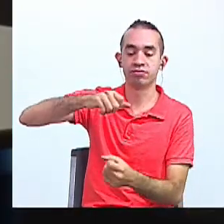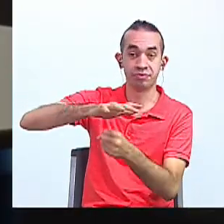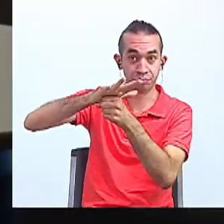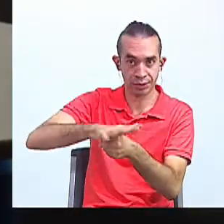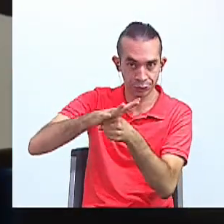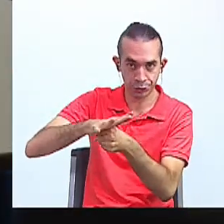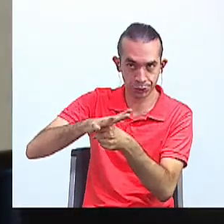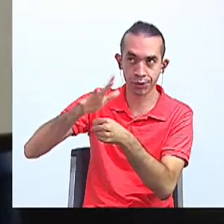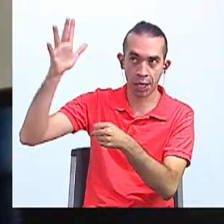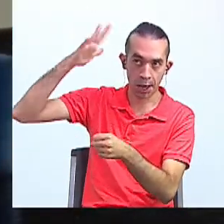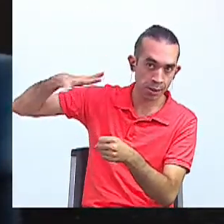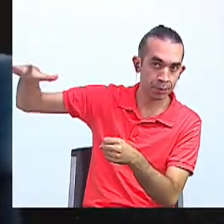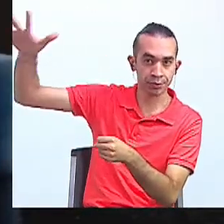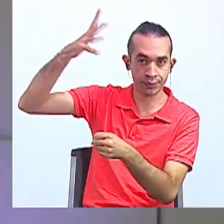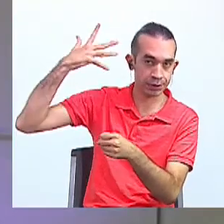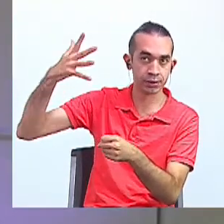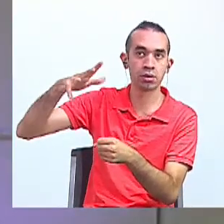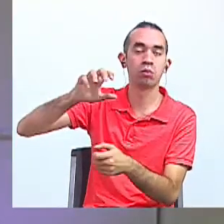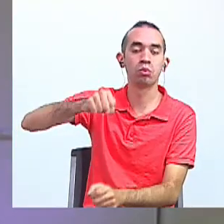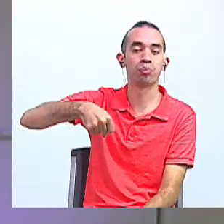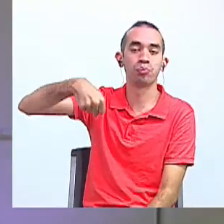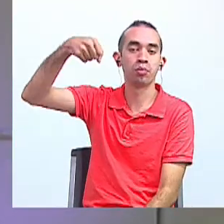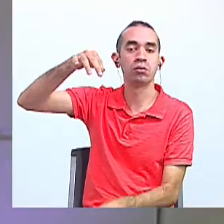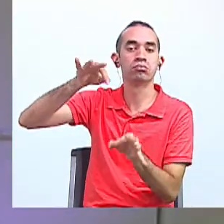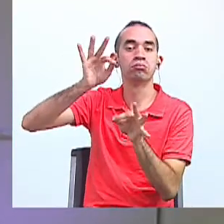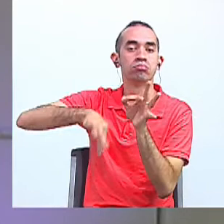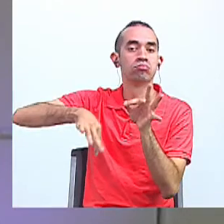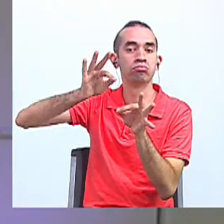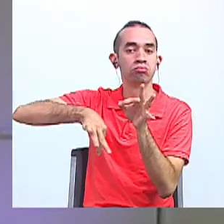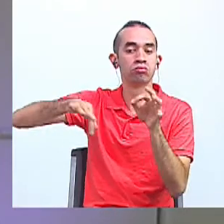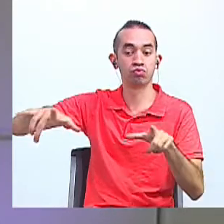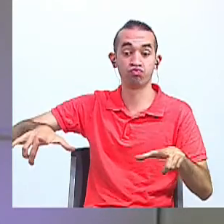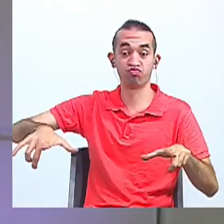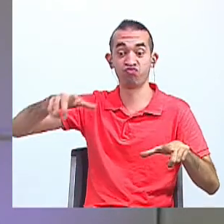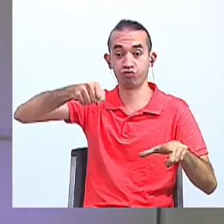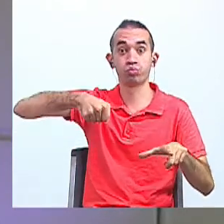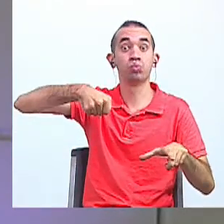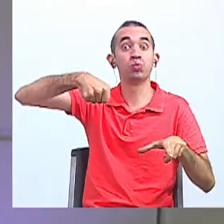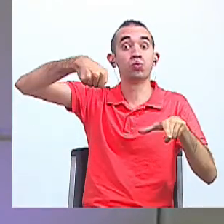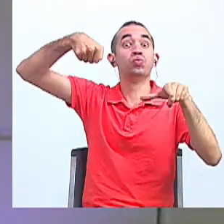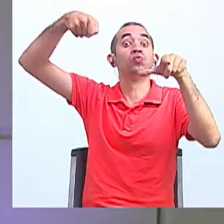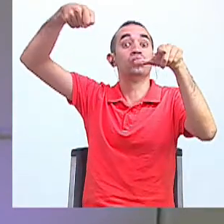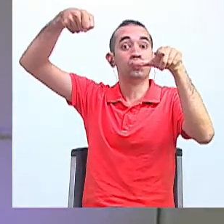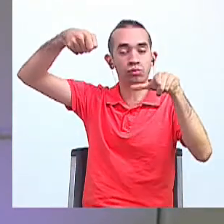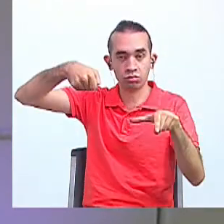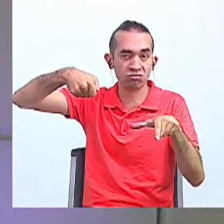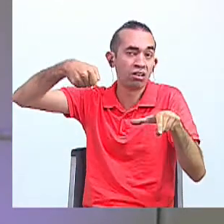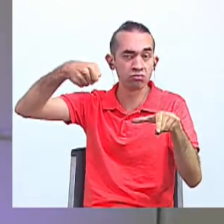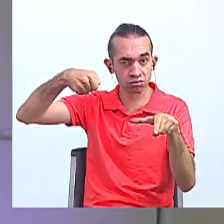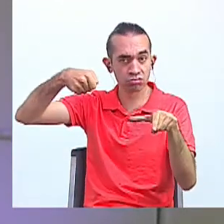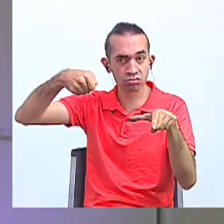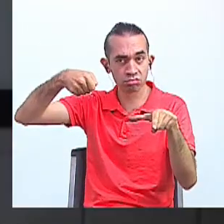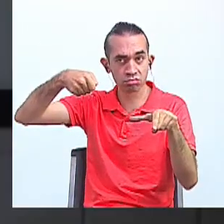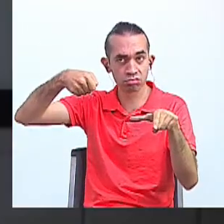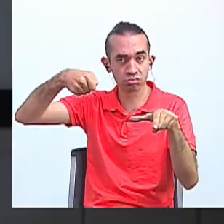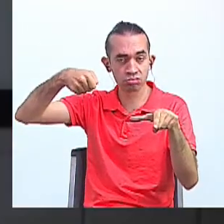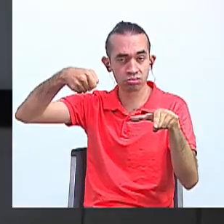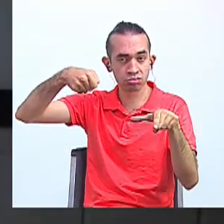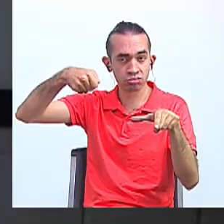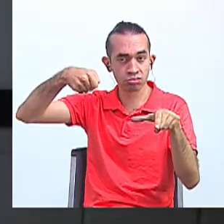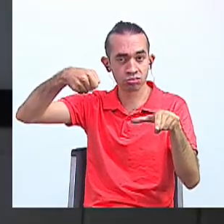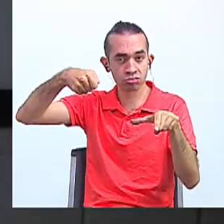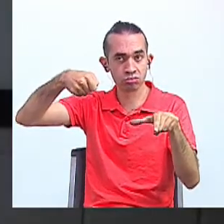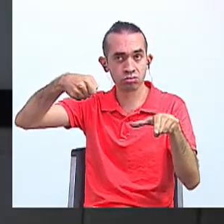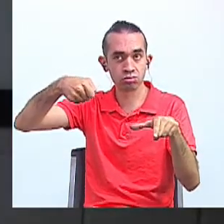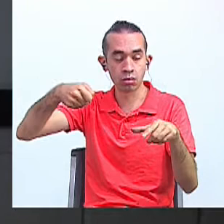atmosférica, y esto me permite levantar el cuadro con la lámina. Como pueden ver, ahí sostengo un